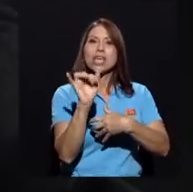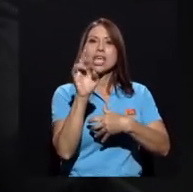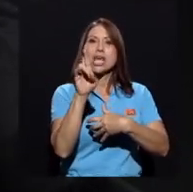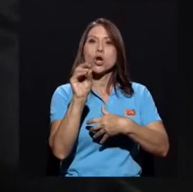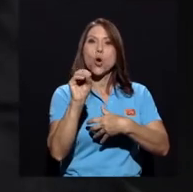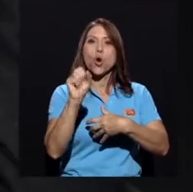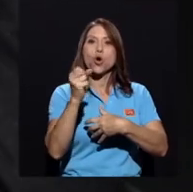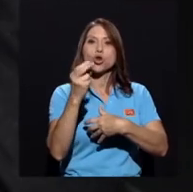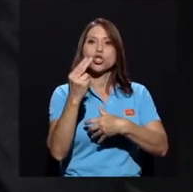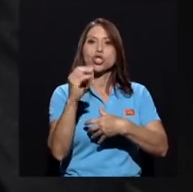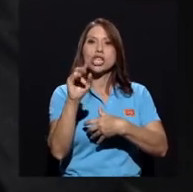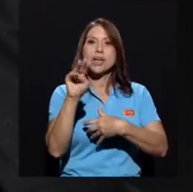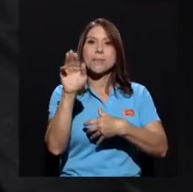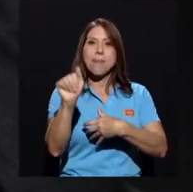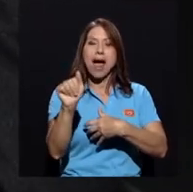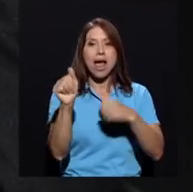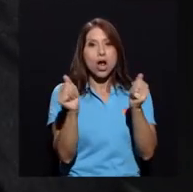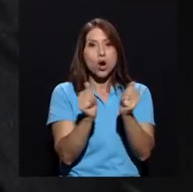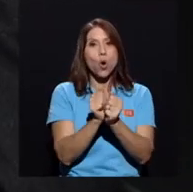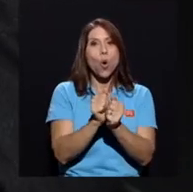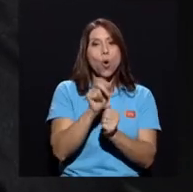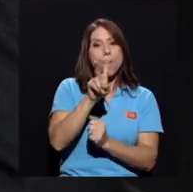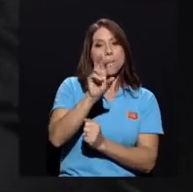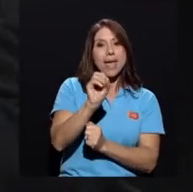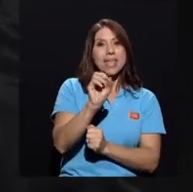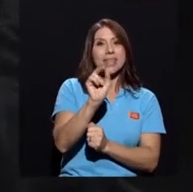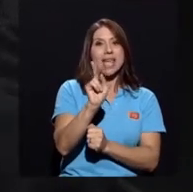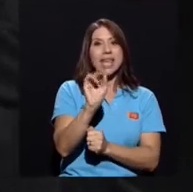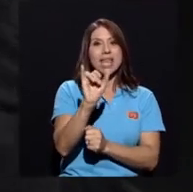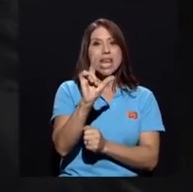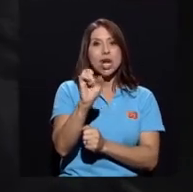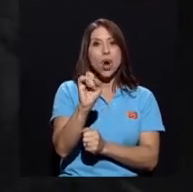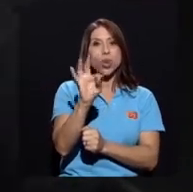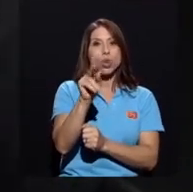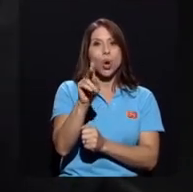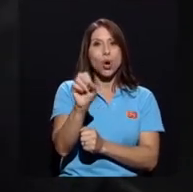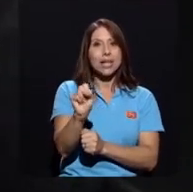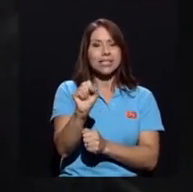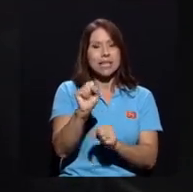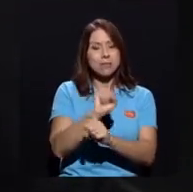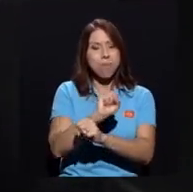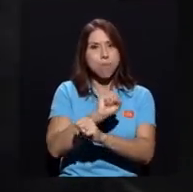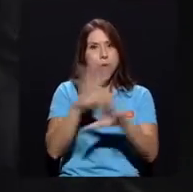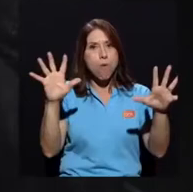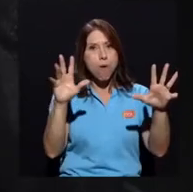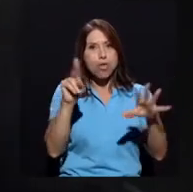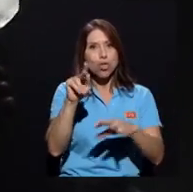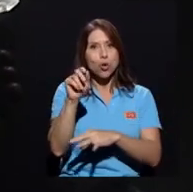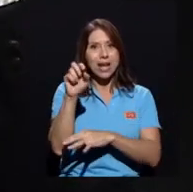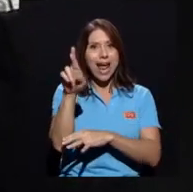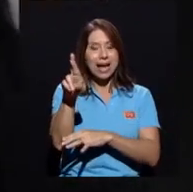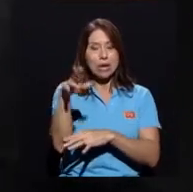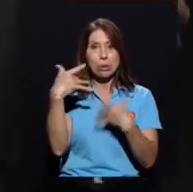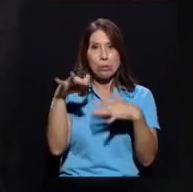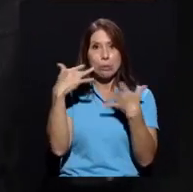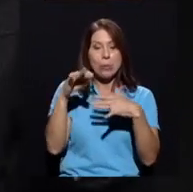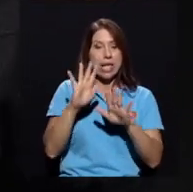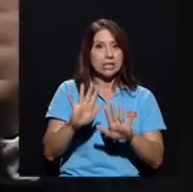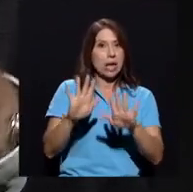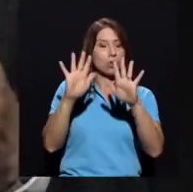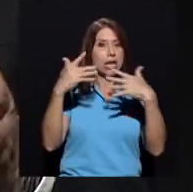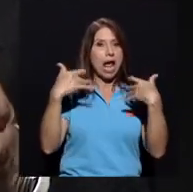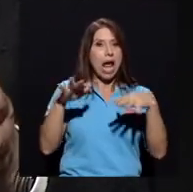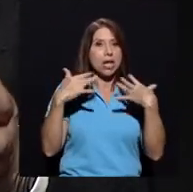kilotones de explosivo nuclear, que es extraordinario. Es decir, la sola palabra nos es para los expertos